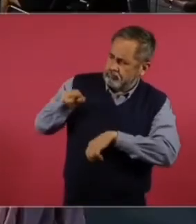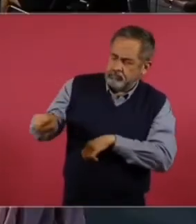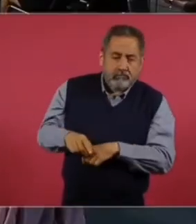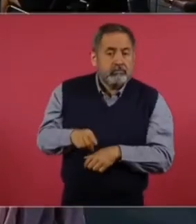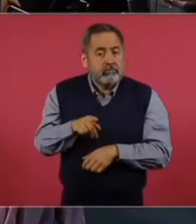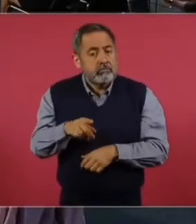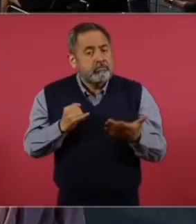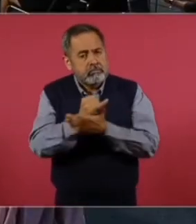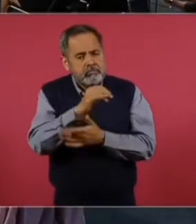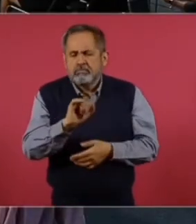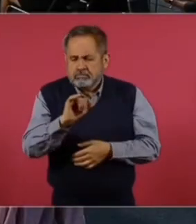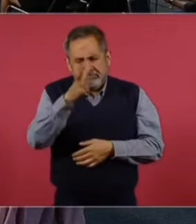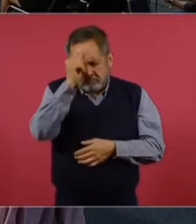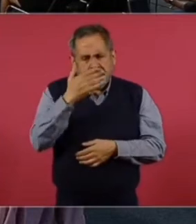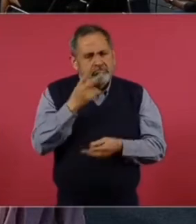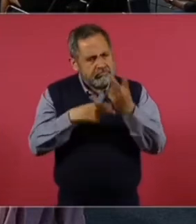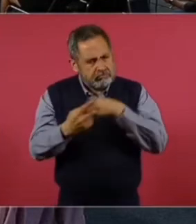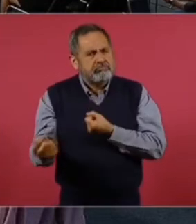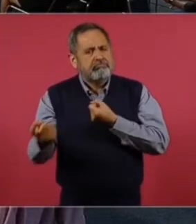regresar